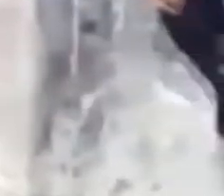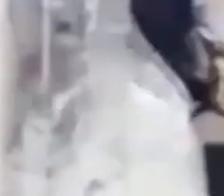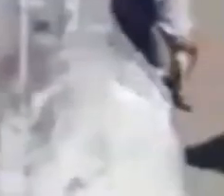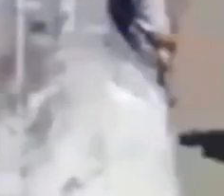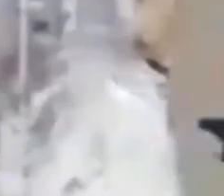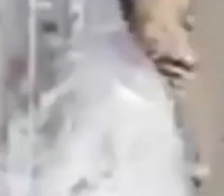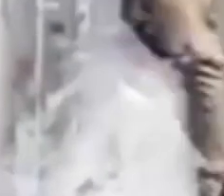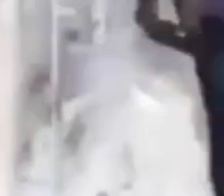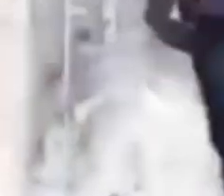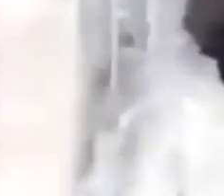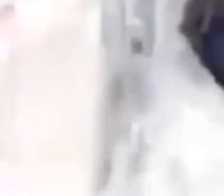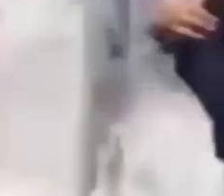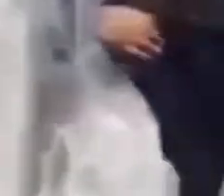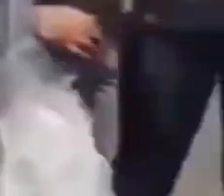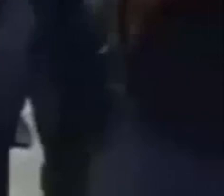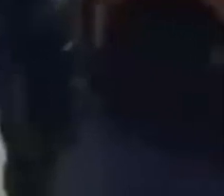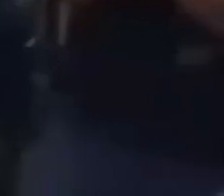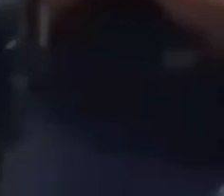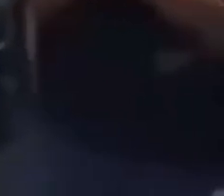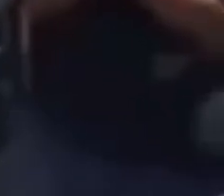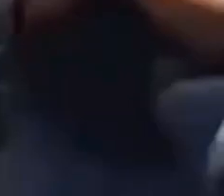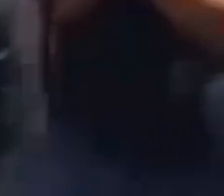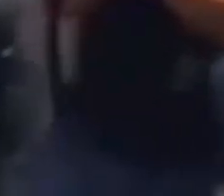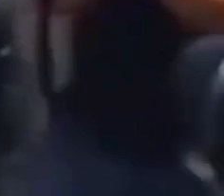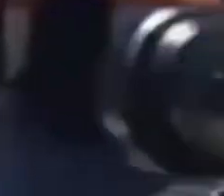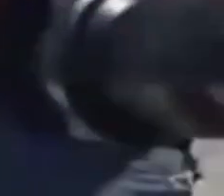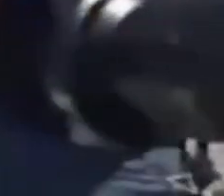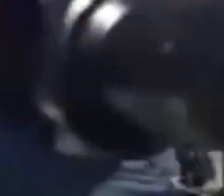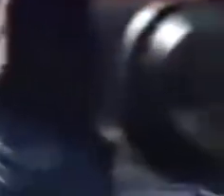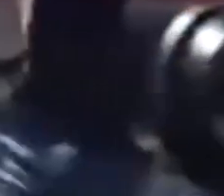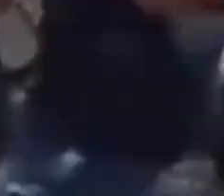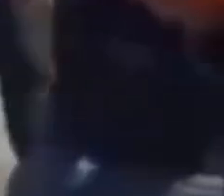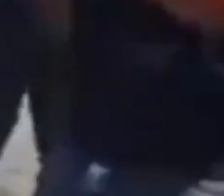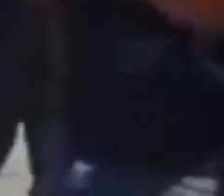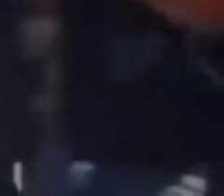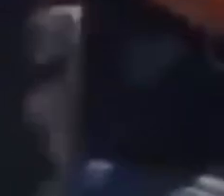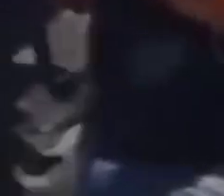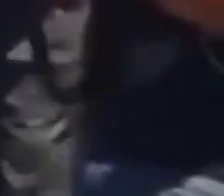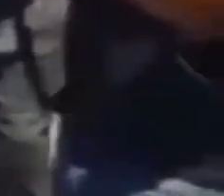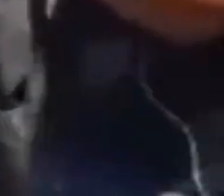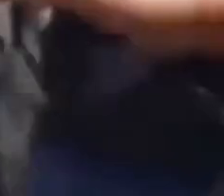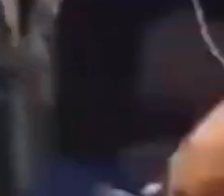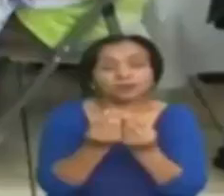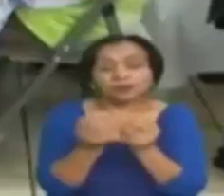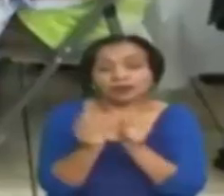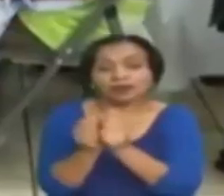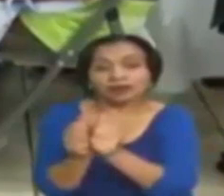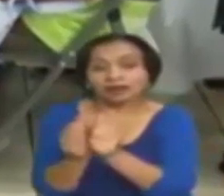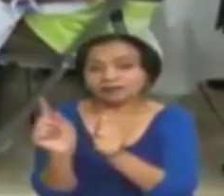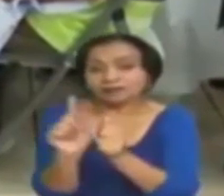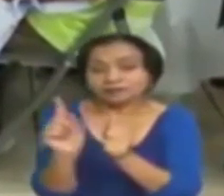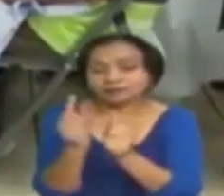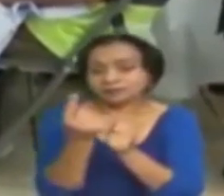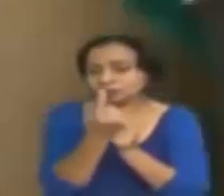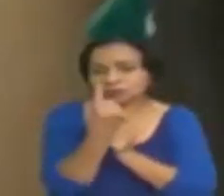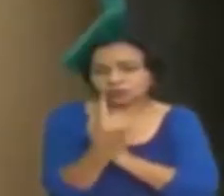1, Terrabona a las 8, Ciudad Darío, Centro de Salud Rubén Darío a la 1 de la tarde, San Isidro